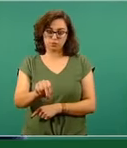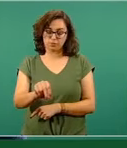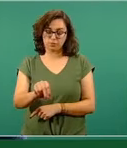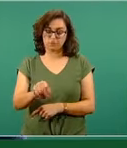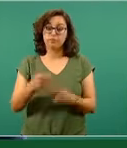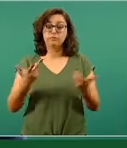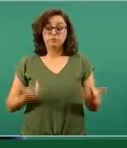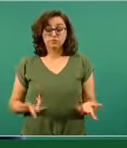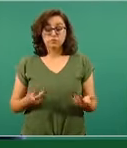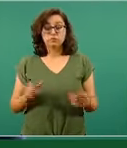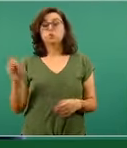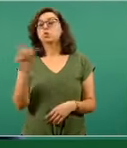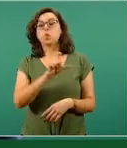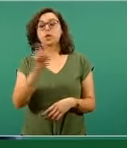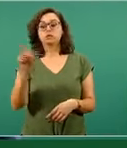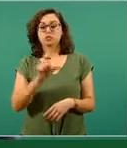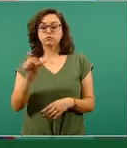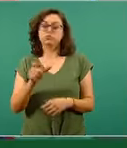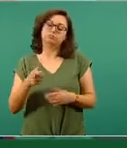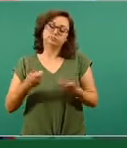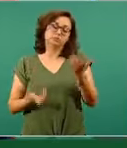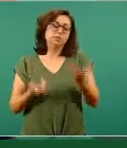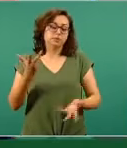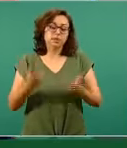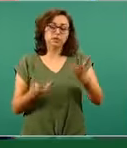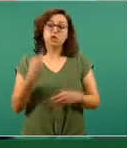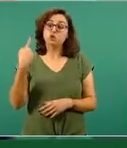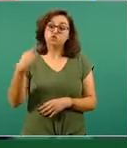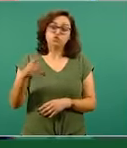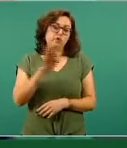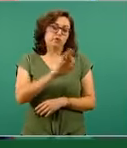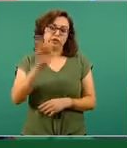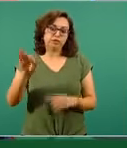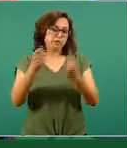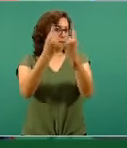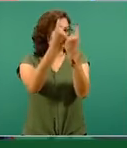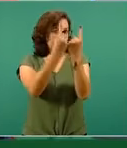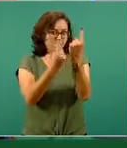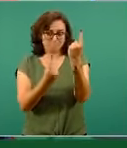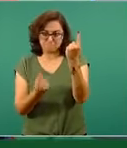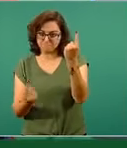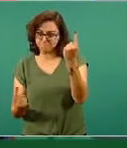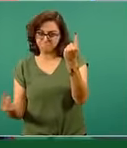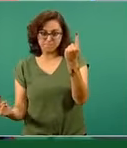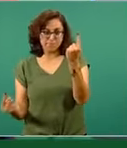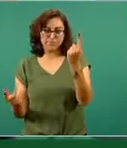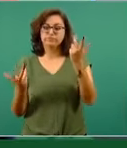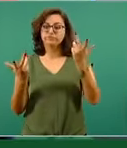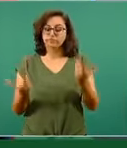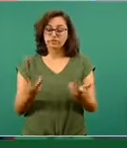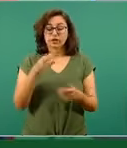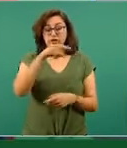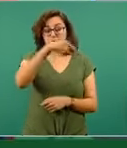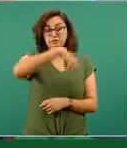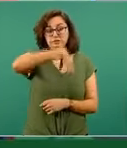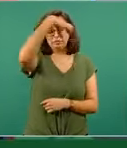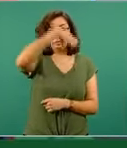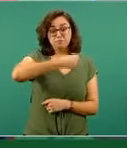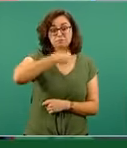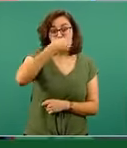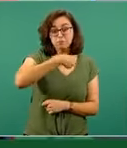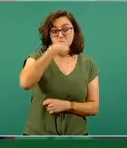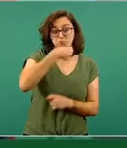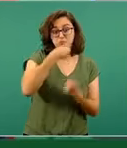vacunadas cuando corresponda, de acuerdo al plan, que lleva como eje principal la edad, empezando desde la edad